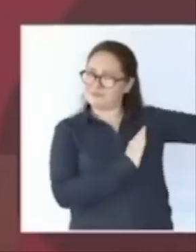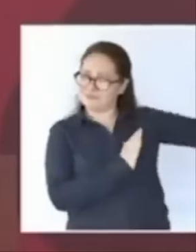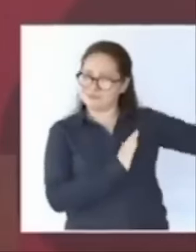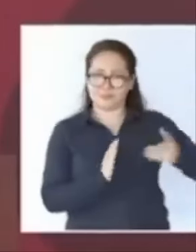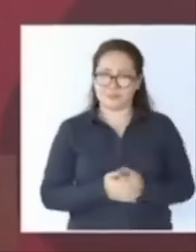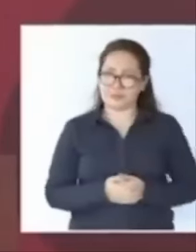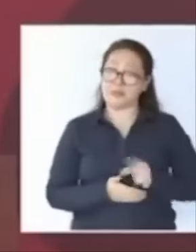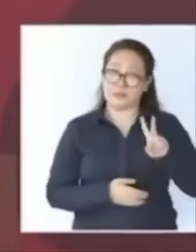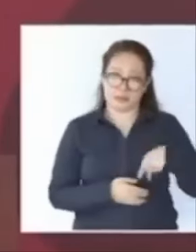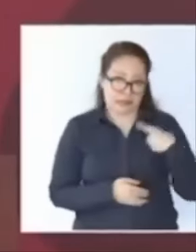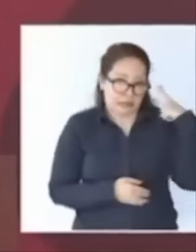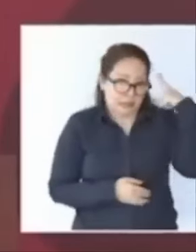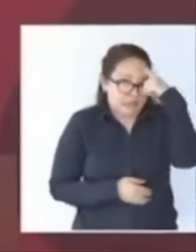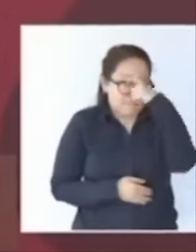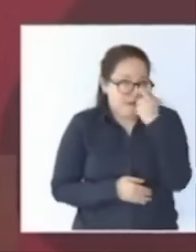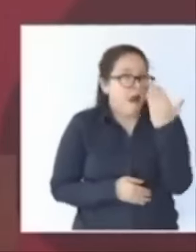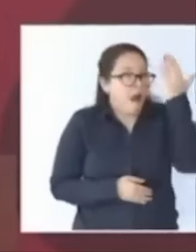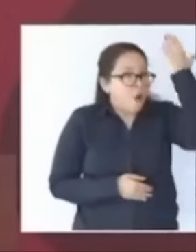Nos ha costado mucho